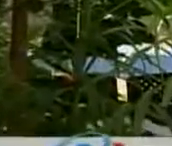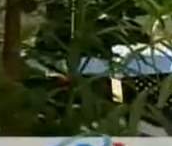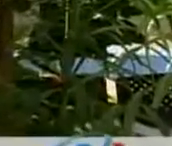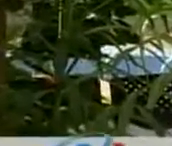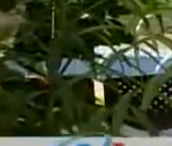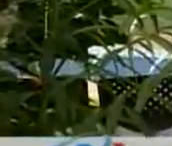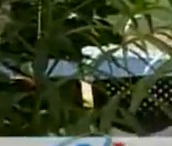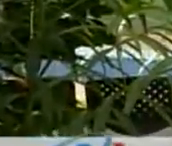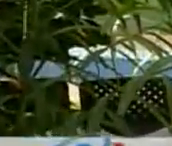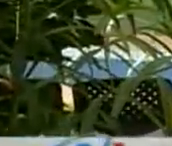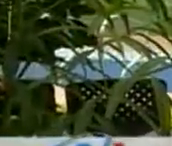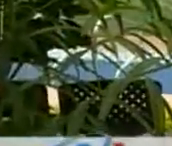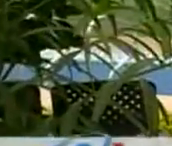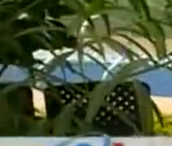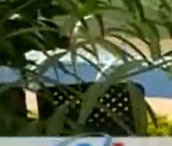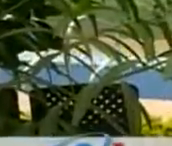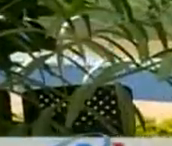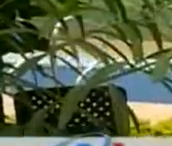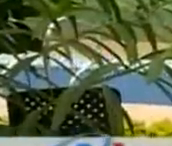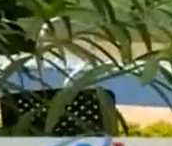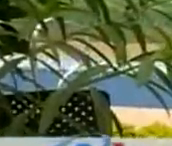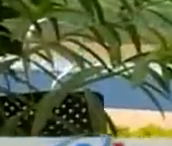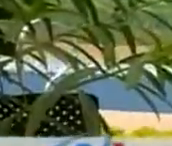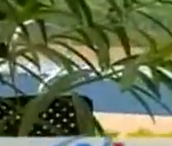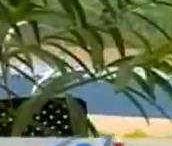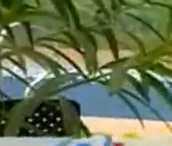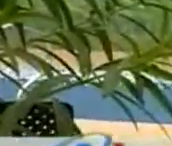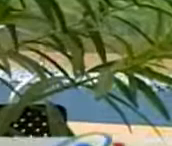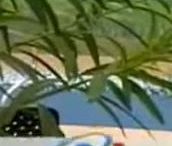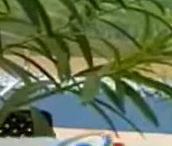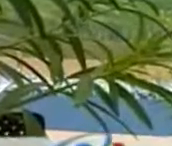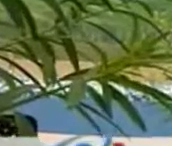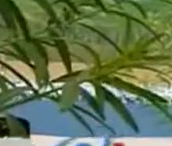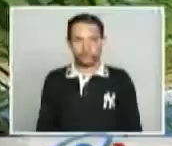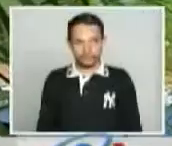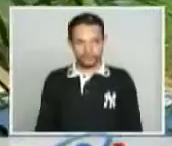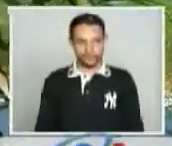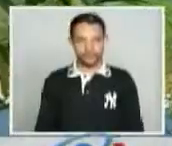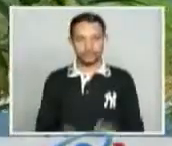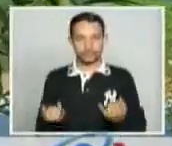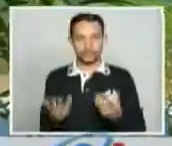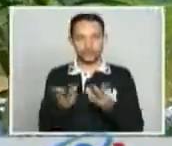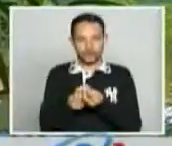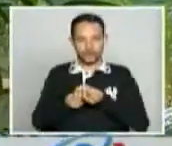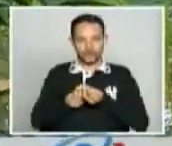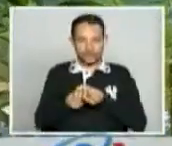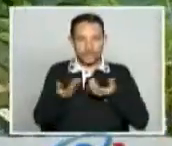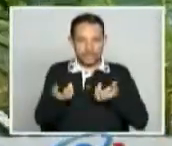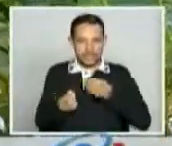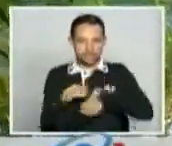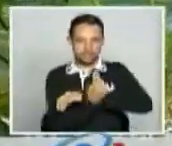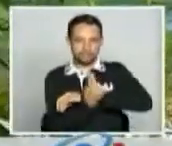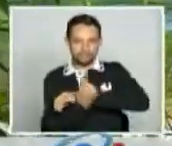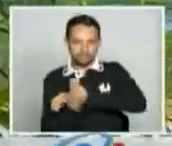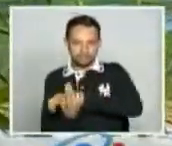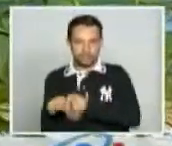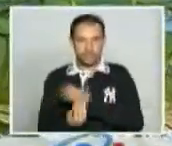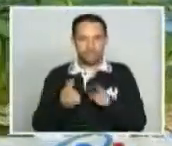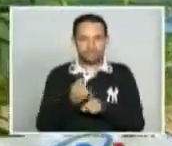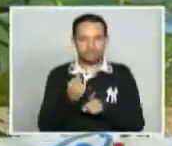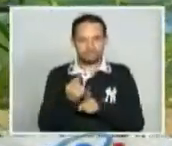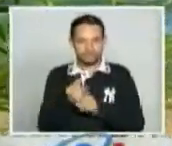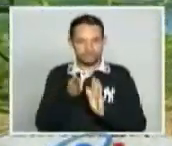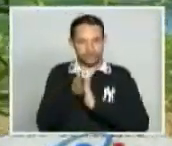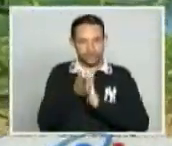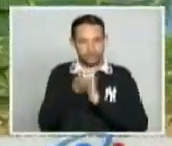tenemos ciertas actitudes y comportamientos que nos llevan a la enfermedad. Entonces, queremos que todos ustedes, a través de este